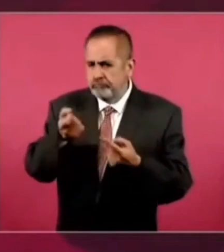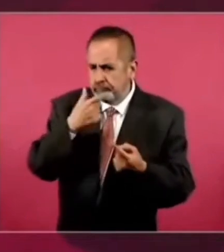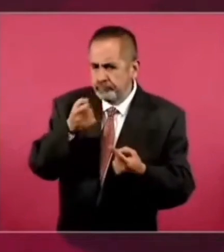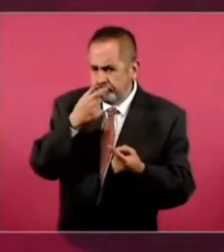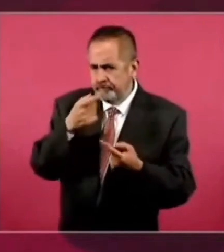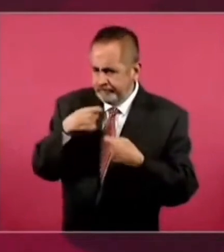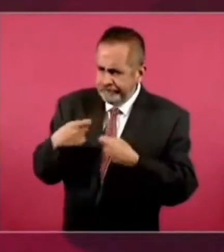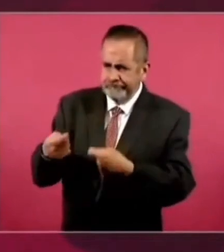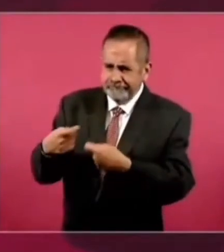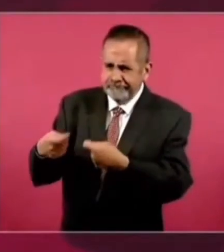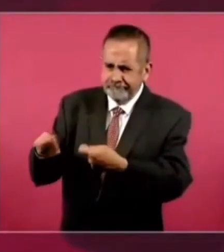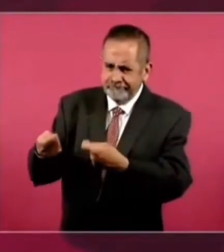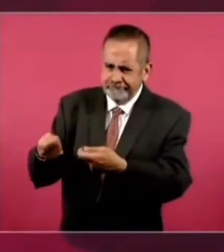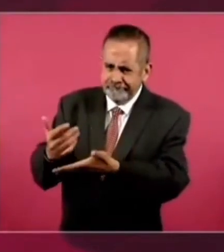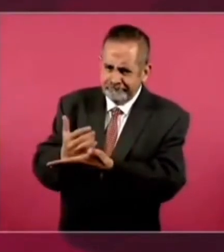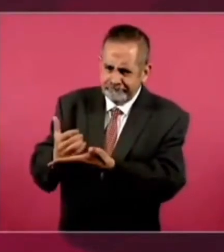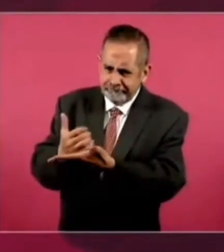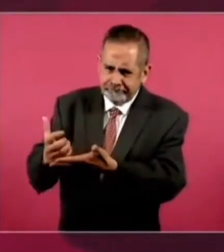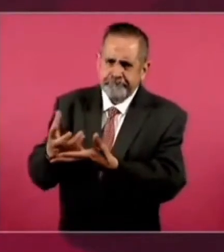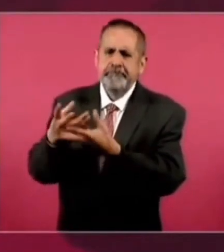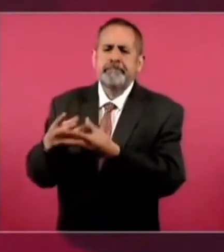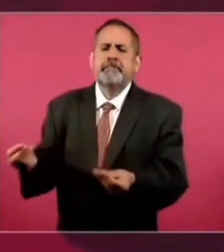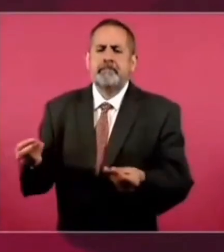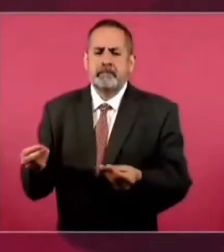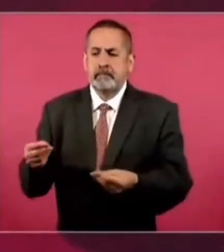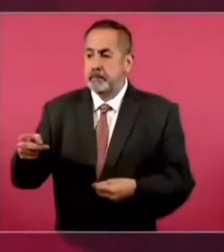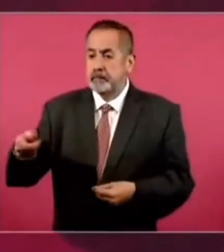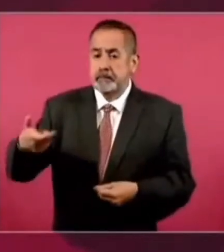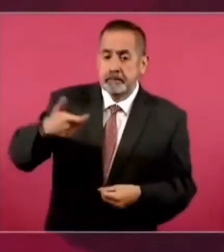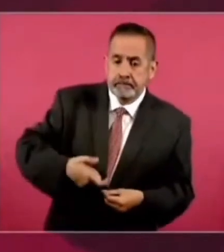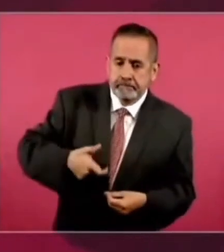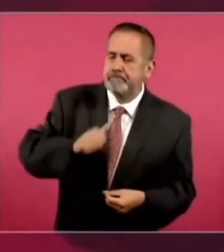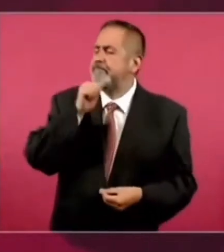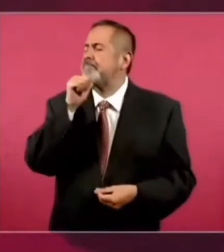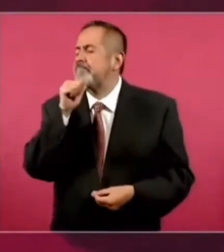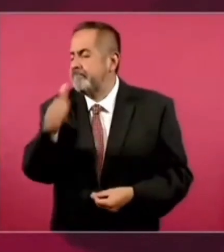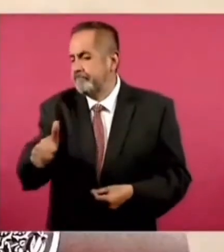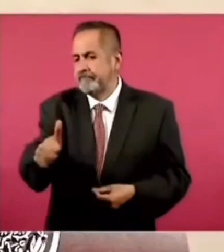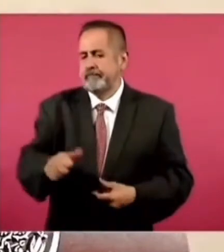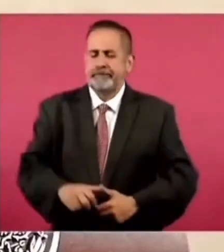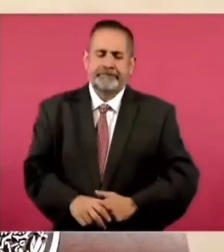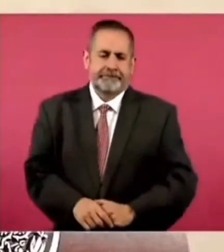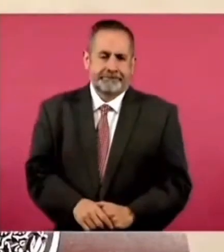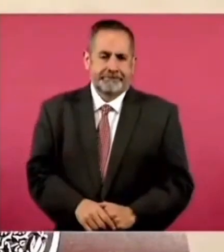que lo curen y que no pague nada.